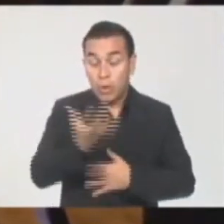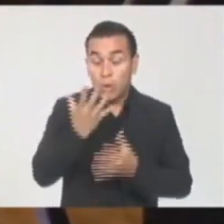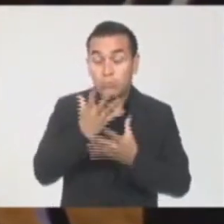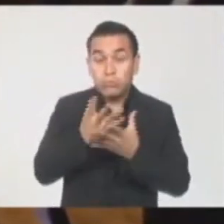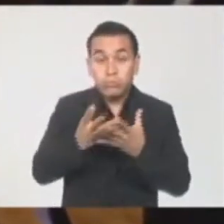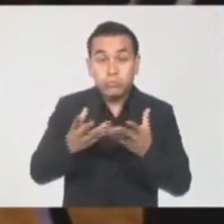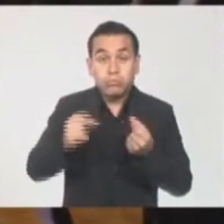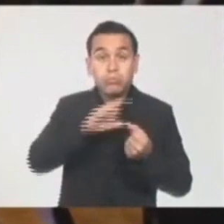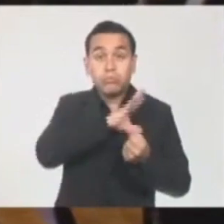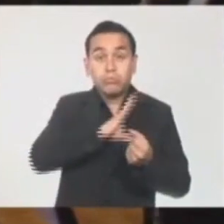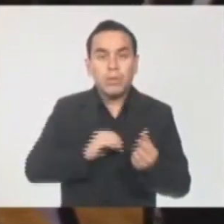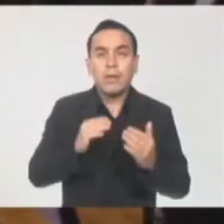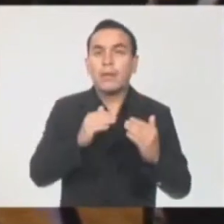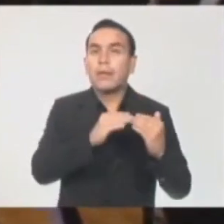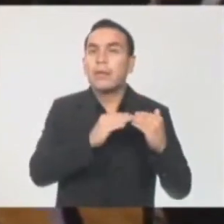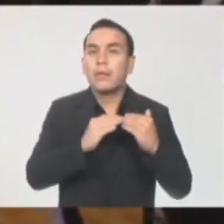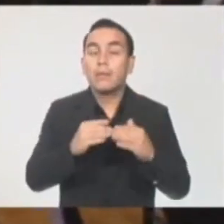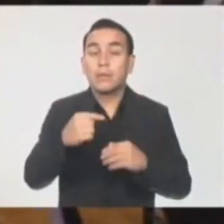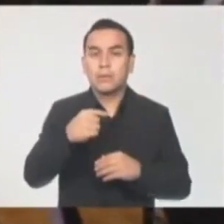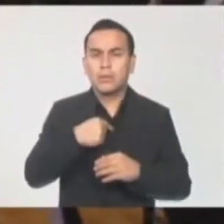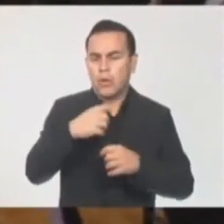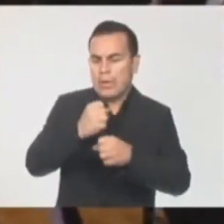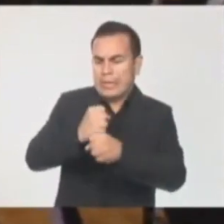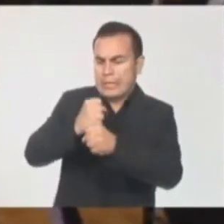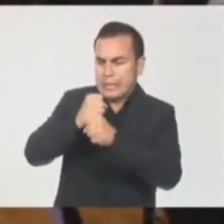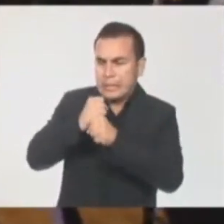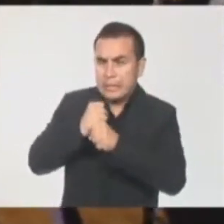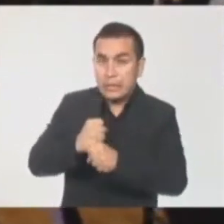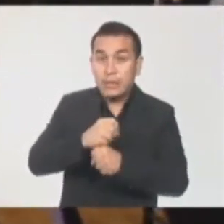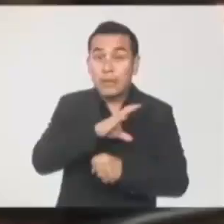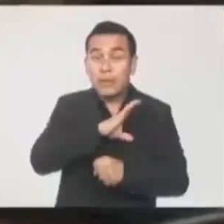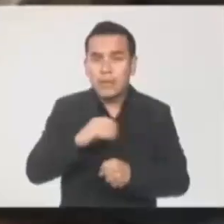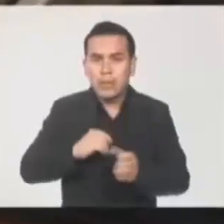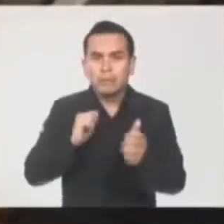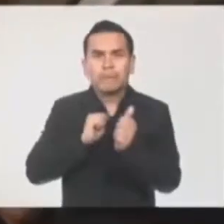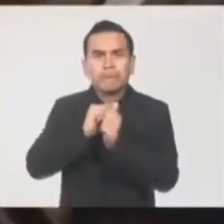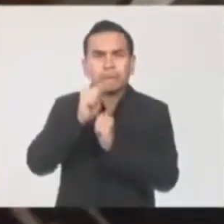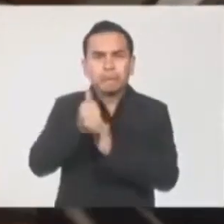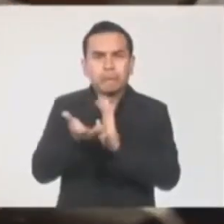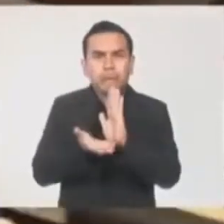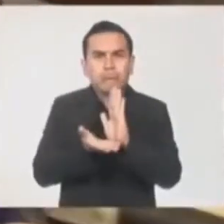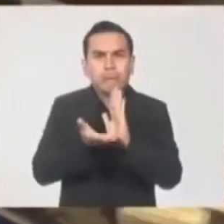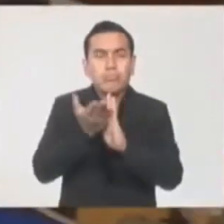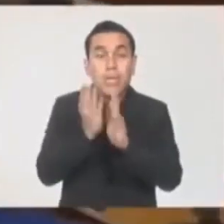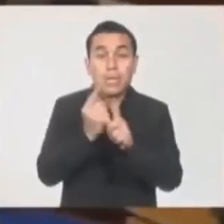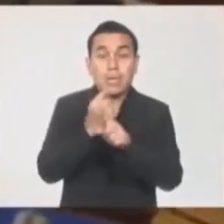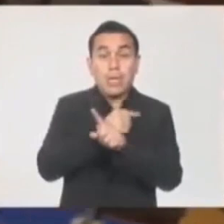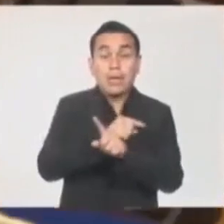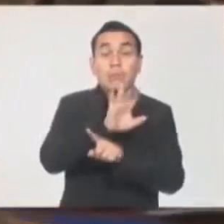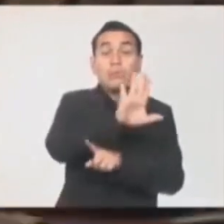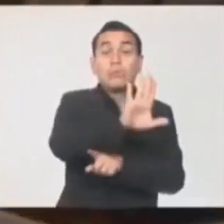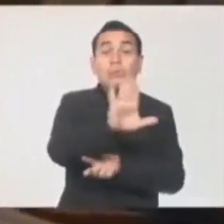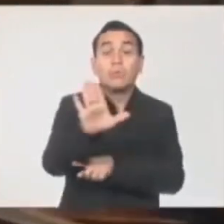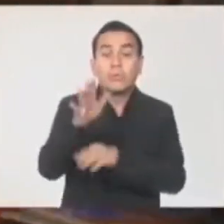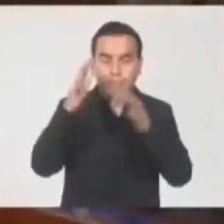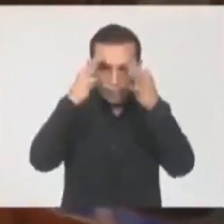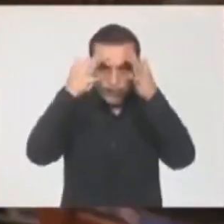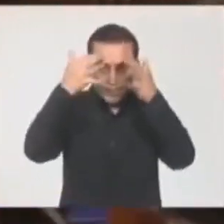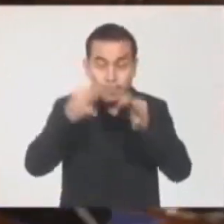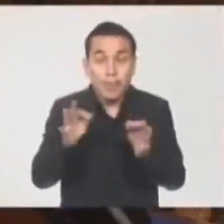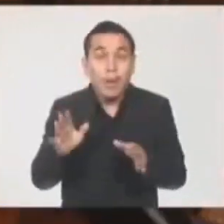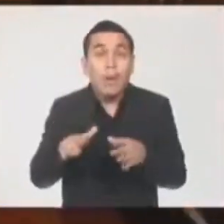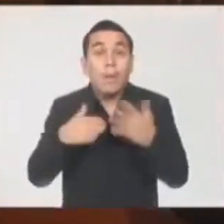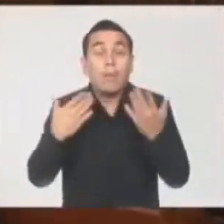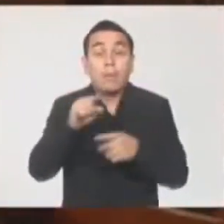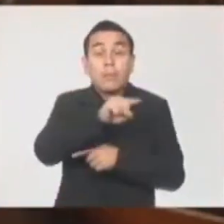Pero también les dije que yo estaba seguro que El Salvador avanzaría, porque el cambio iba a venir de ustedes y